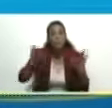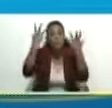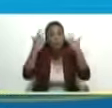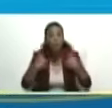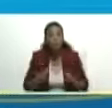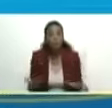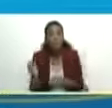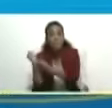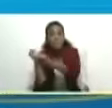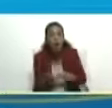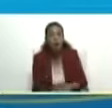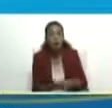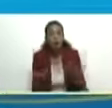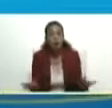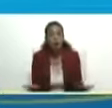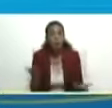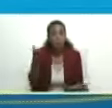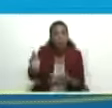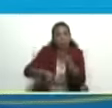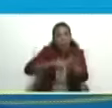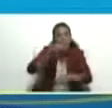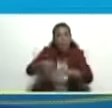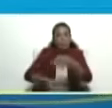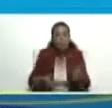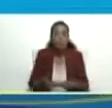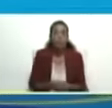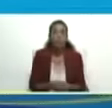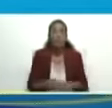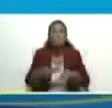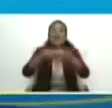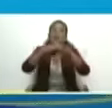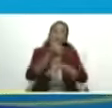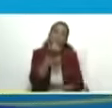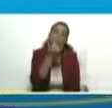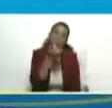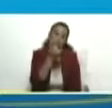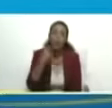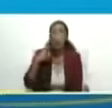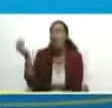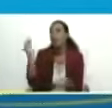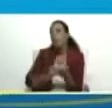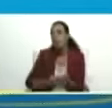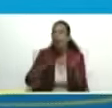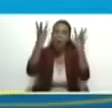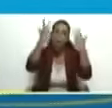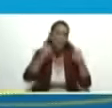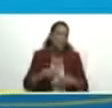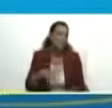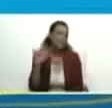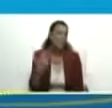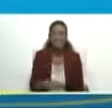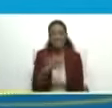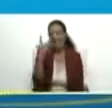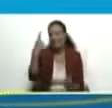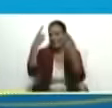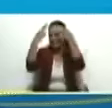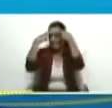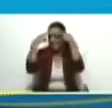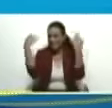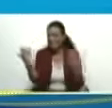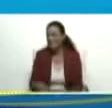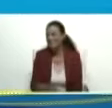Al manager del Caracas. Perdón. Me peleé, vale, los caraquitas estamos traumatizados,